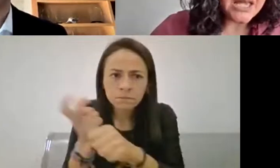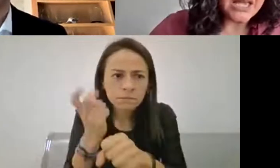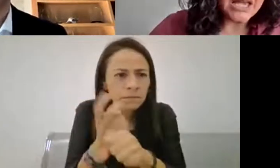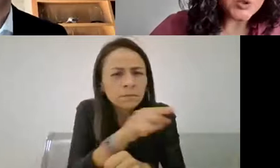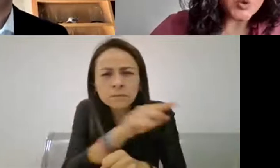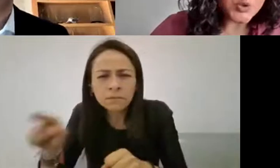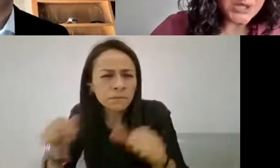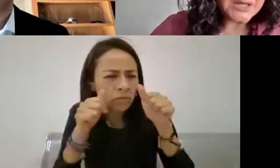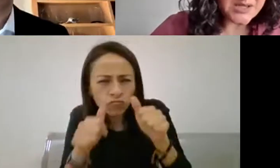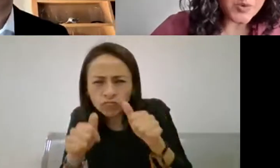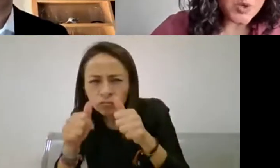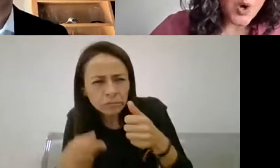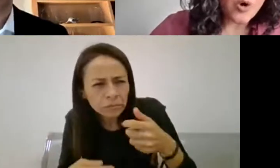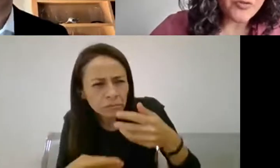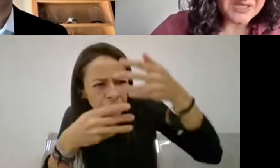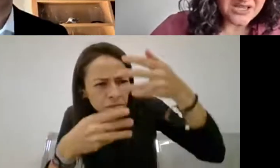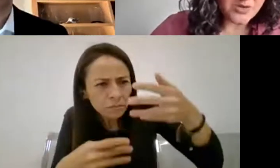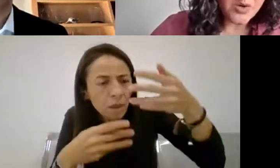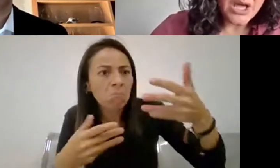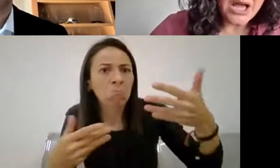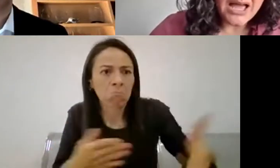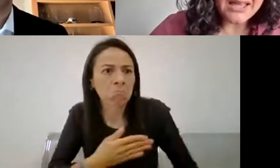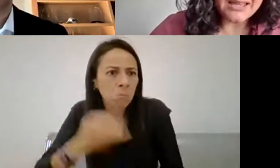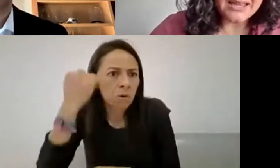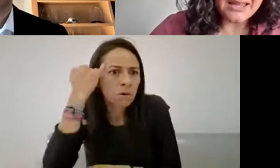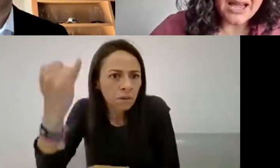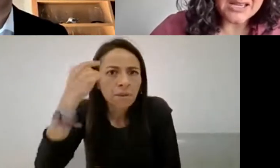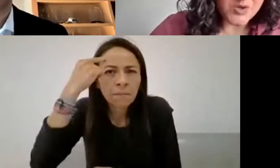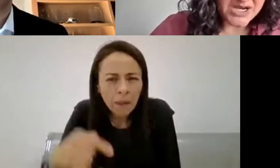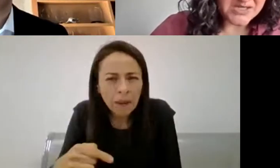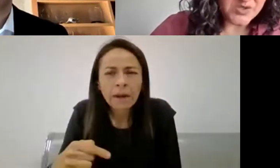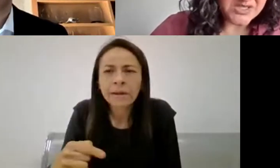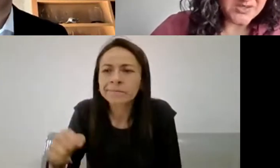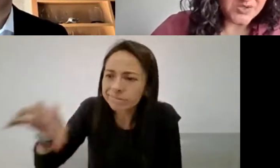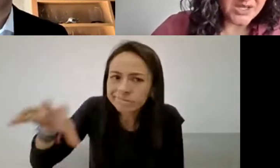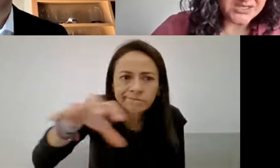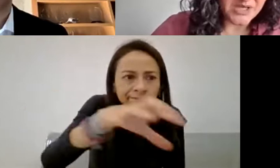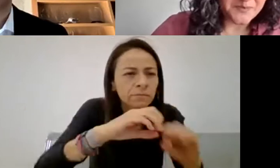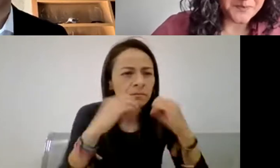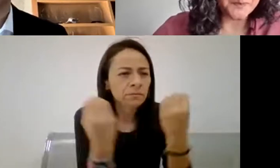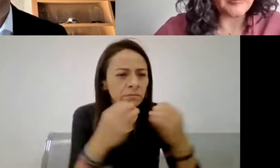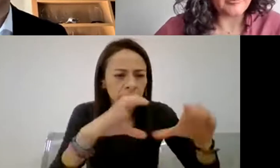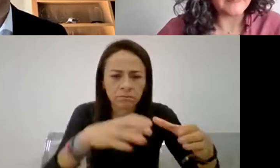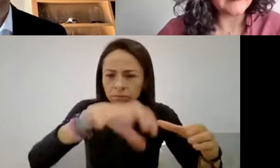estas soluciones que estamos ofreciendo a las organizaciones de la sociedad civil.